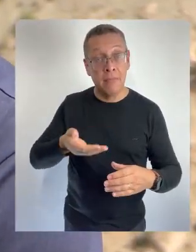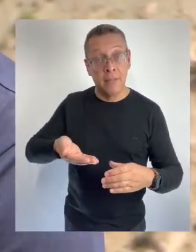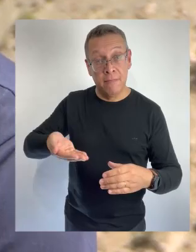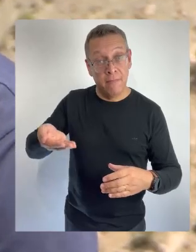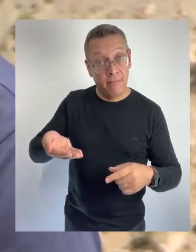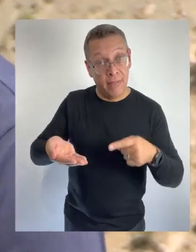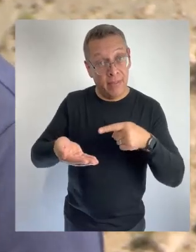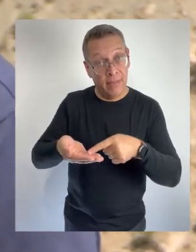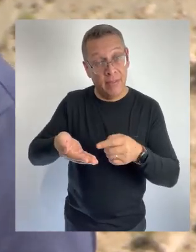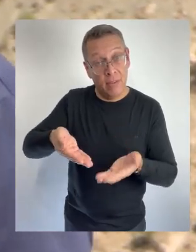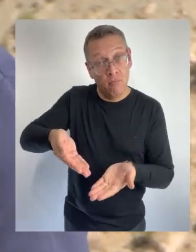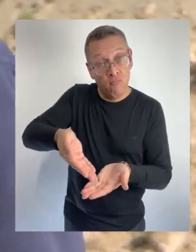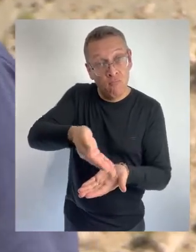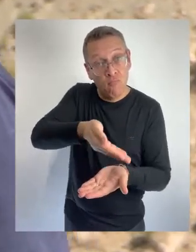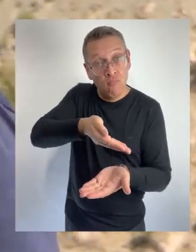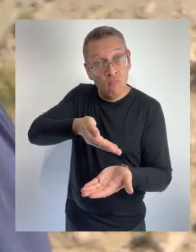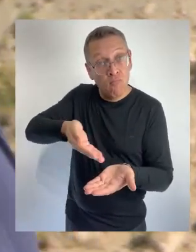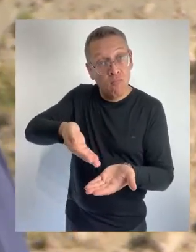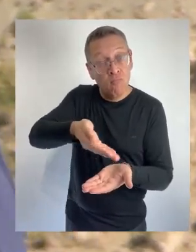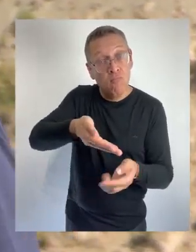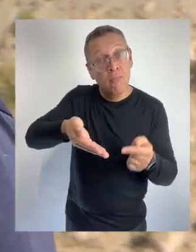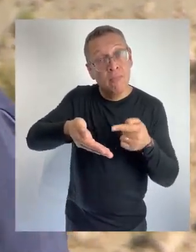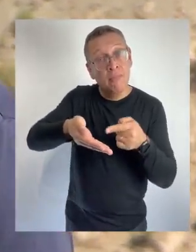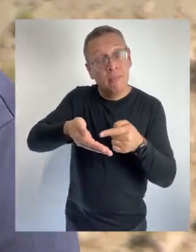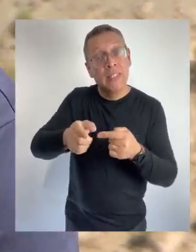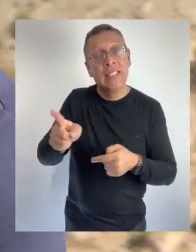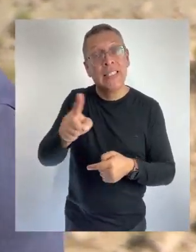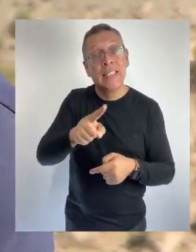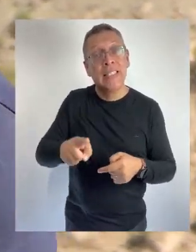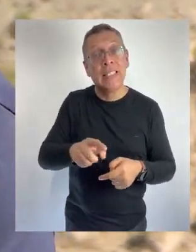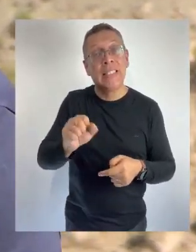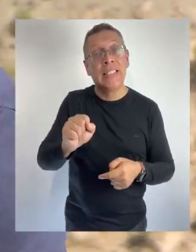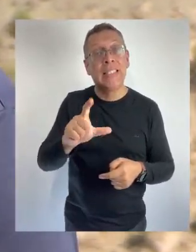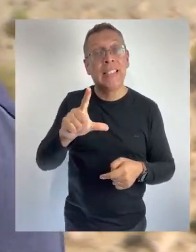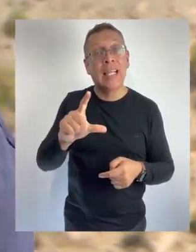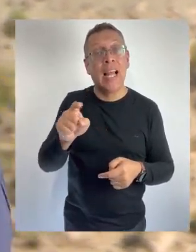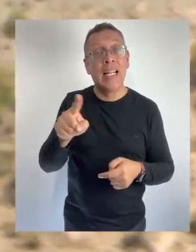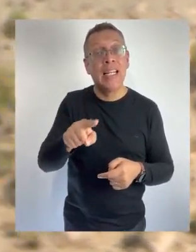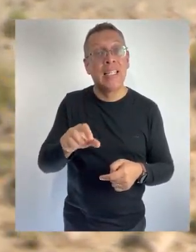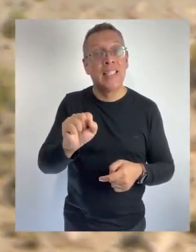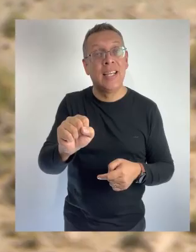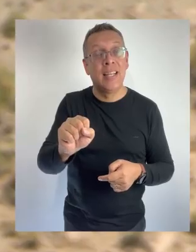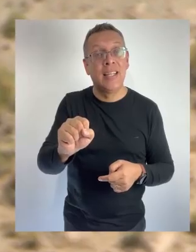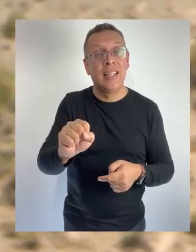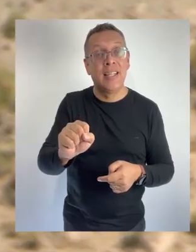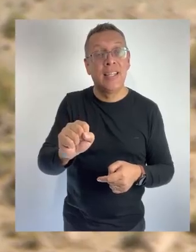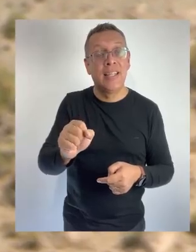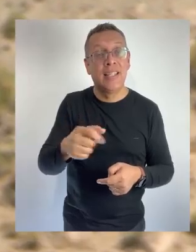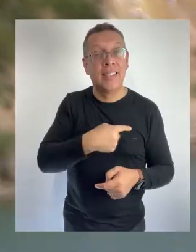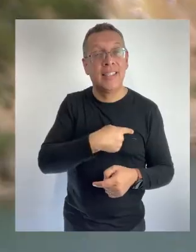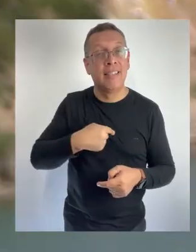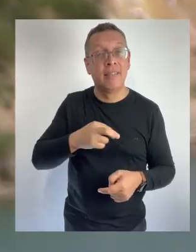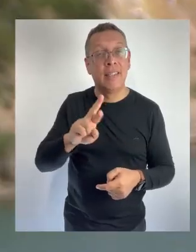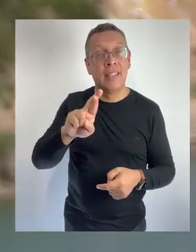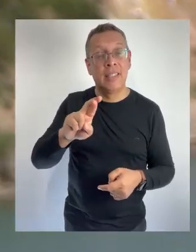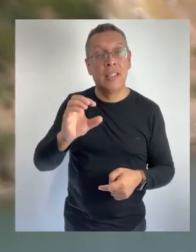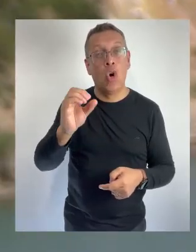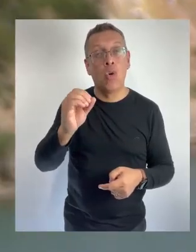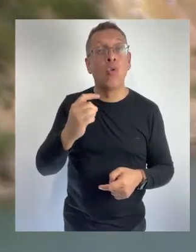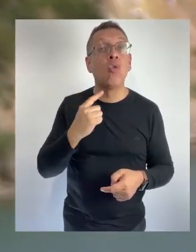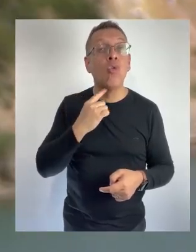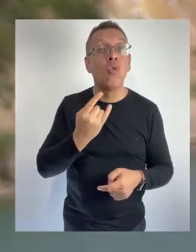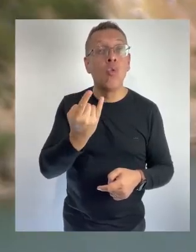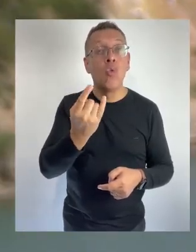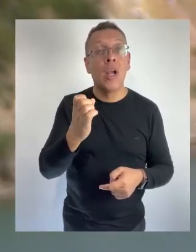o salsa, la que hacemos típico acá en Chile, como la mayonesita, un poquito, ¿no? ¿No va? No, yo lo tomé con